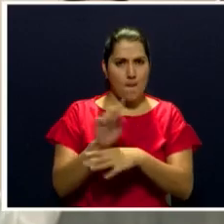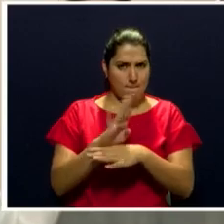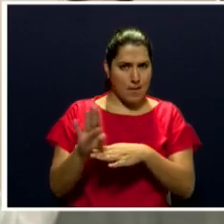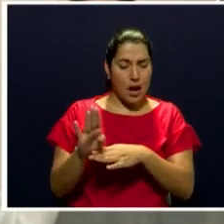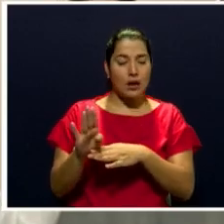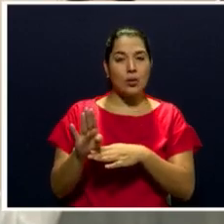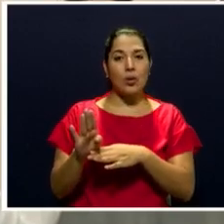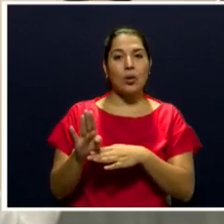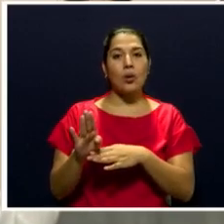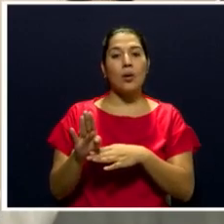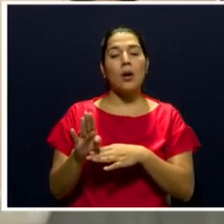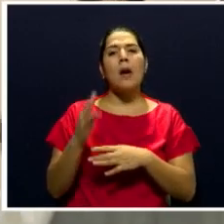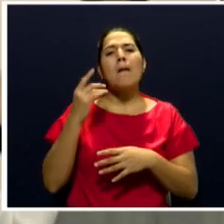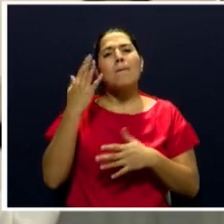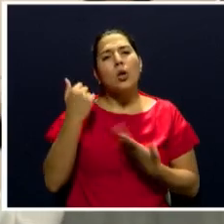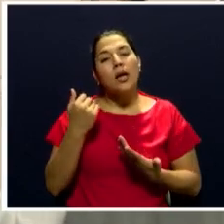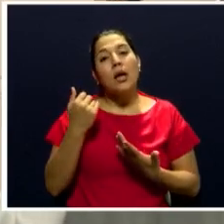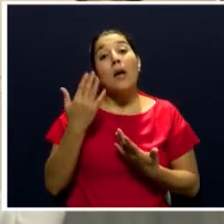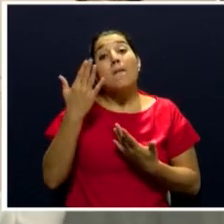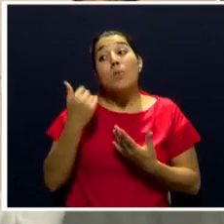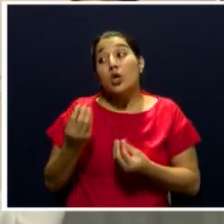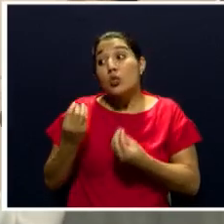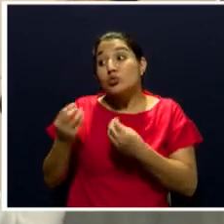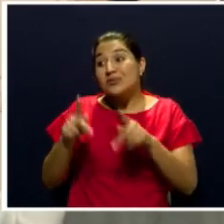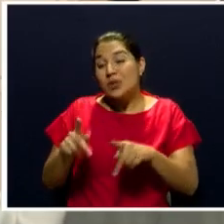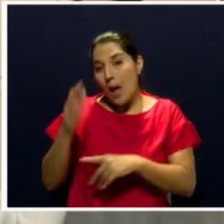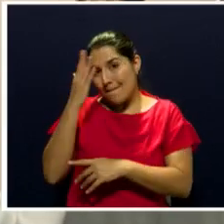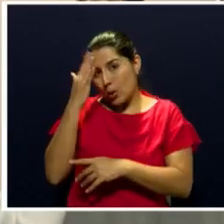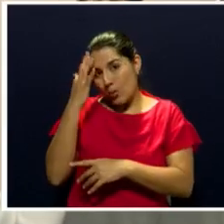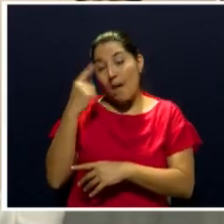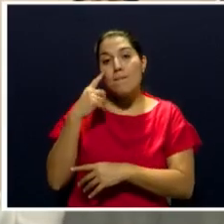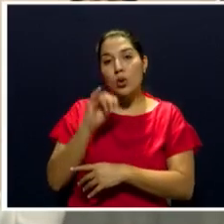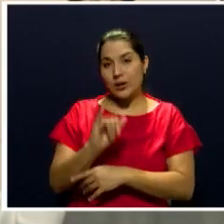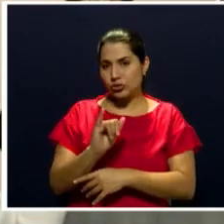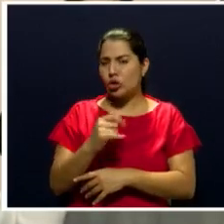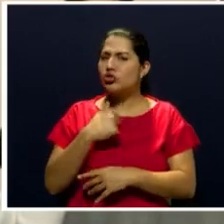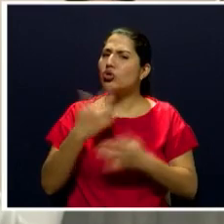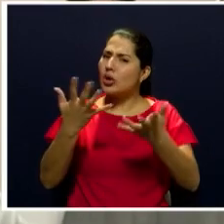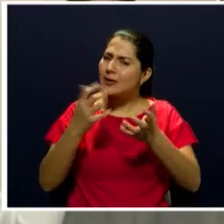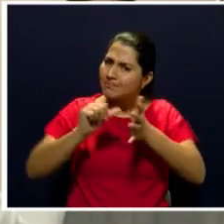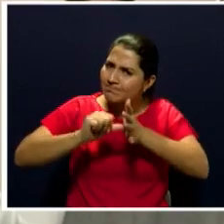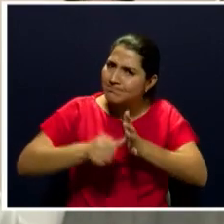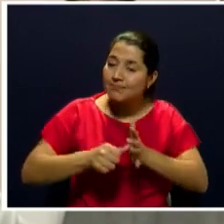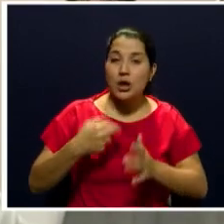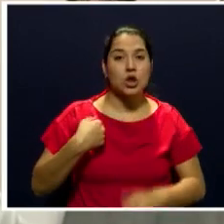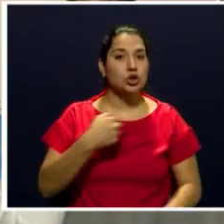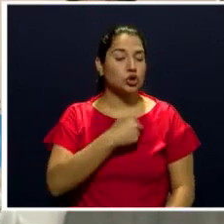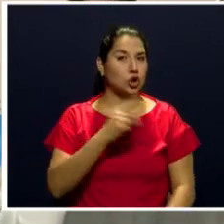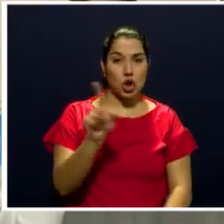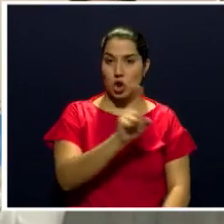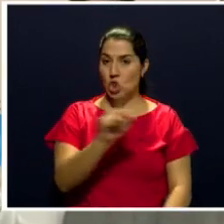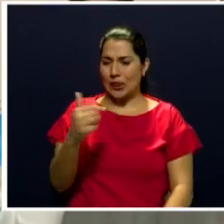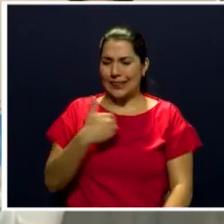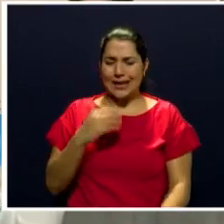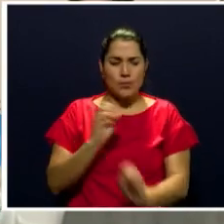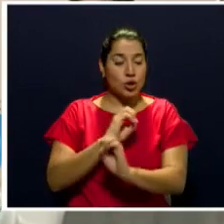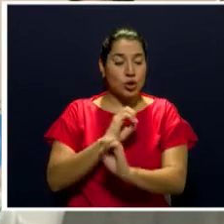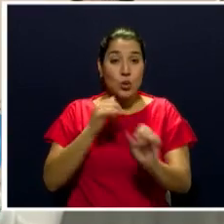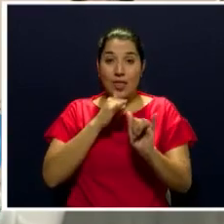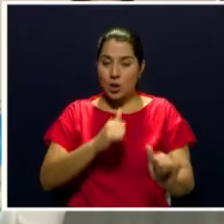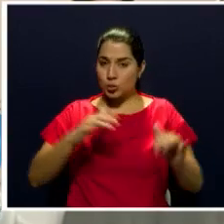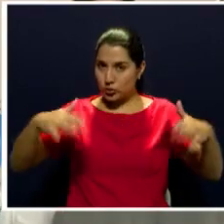días precisamente por la preocupación que ha surgido. Yo quiero primero ser enfática en que nosotros no tenemos ninguna denuncia puntual.